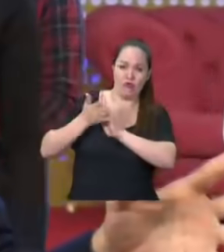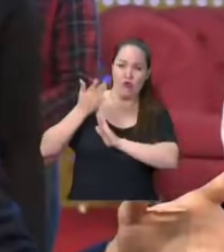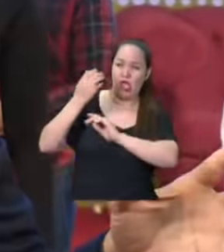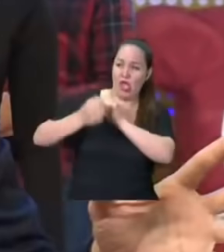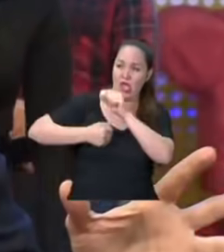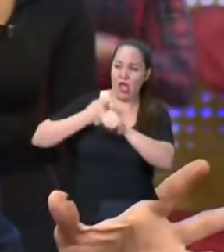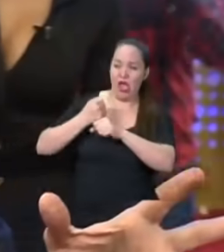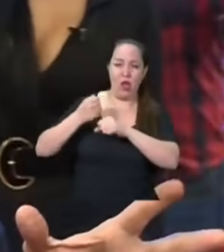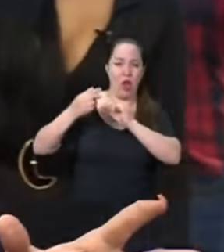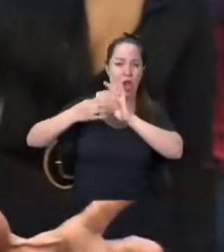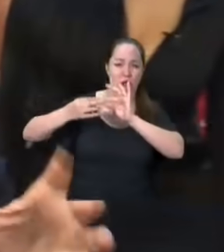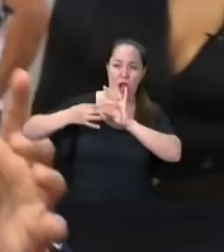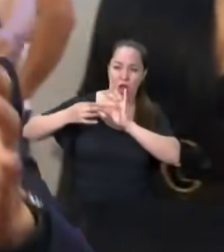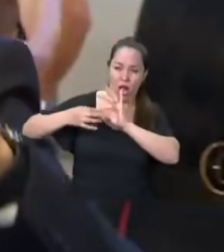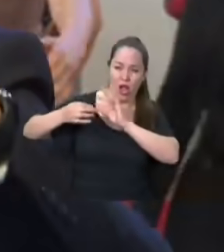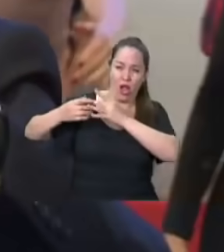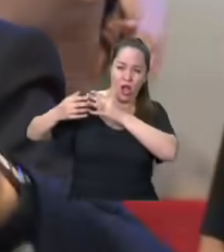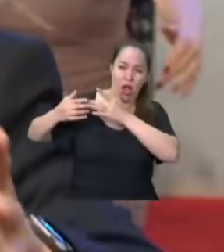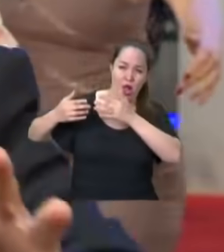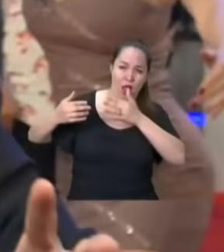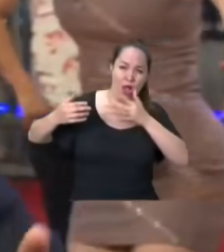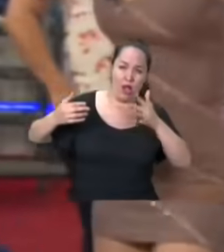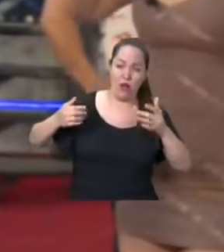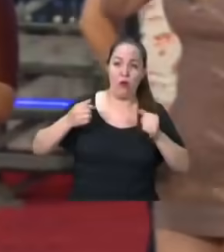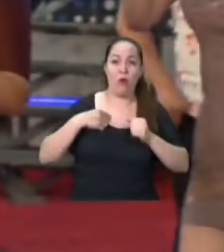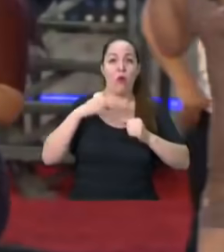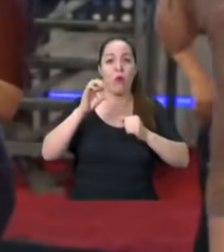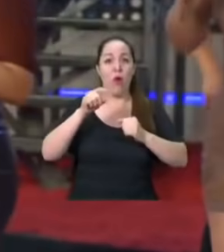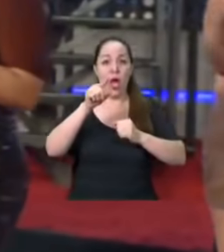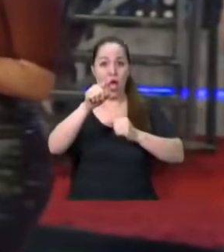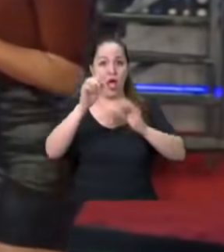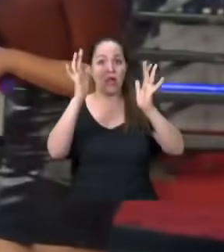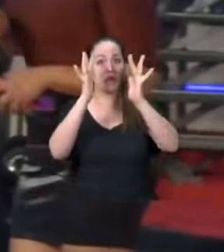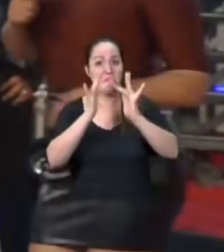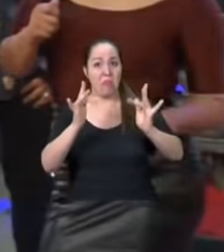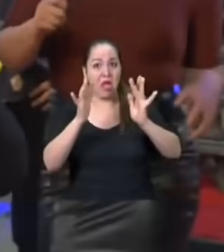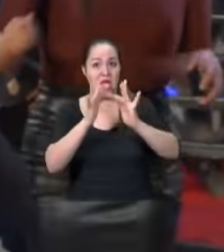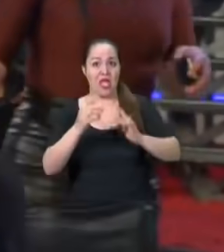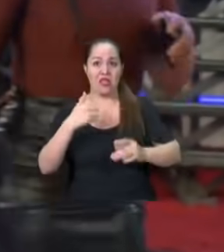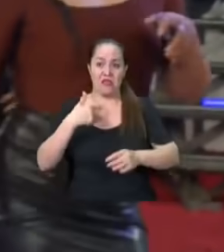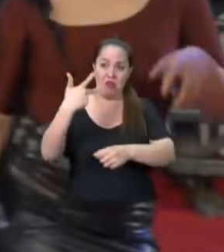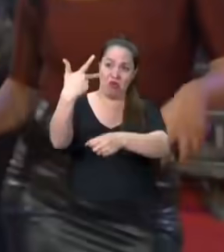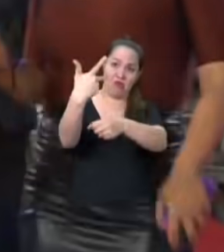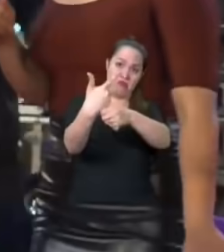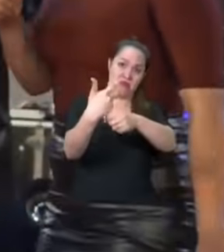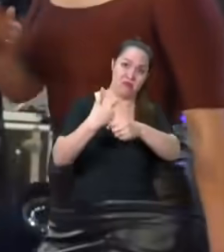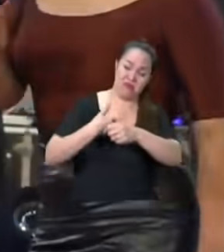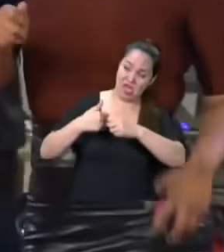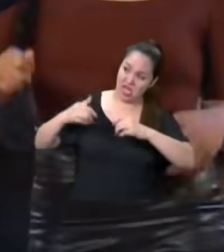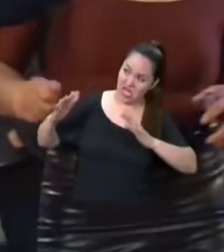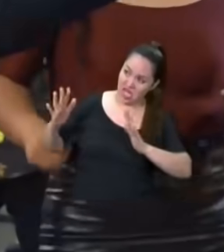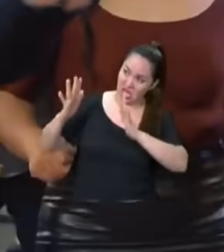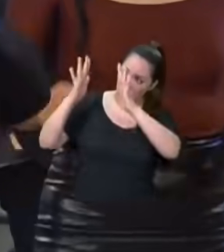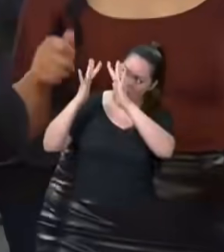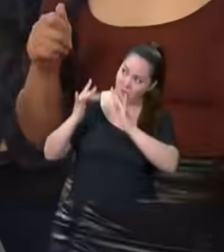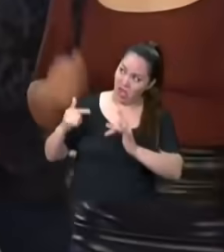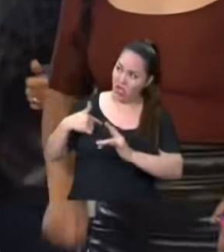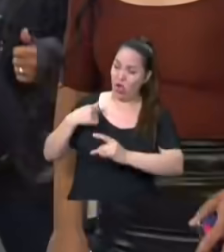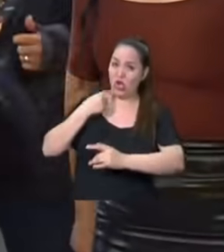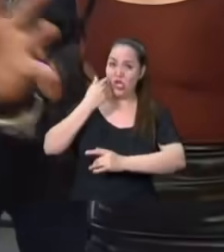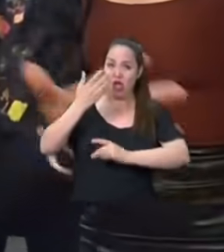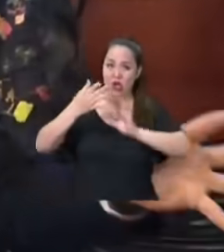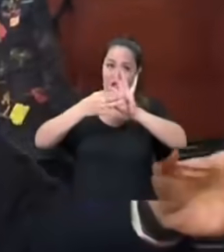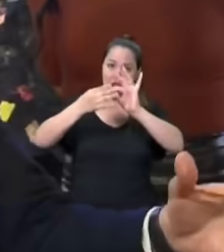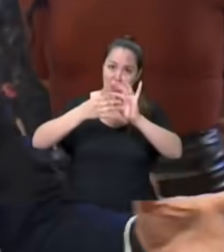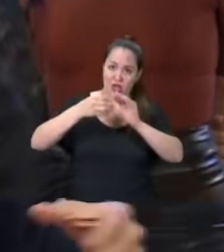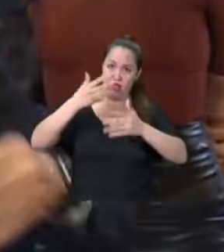tengas que hacer. Hoy estás en París. Estoy aquí en la Torre Eiffel, vine de vacaciones y aquí les voy a mandar este mensaje. Y aquí con todos